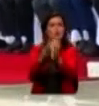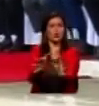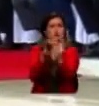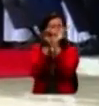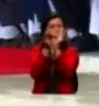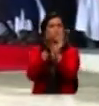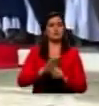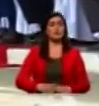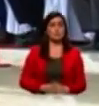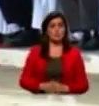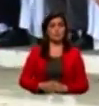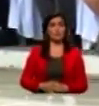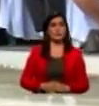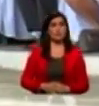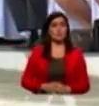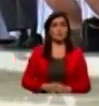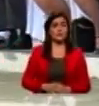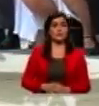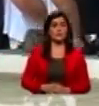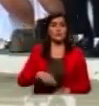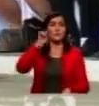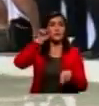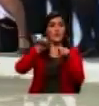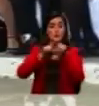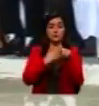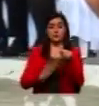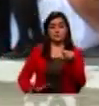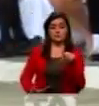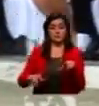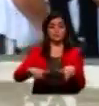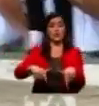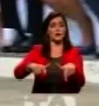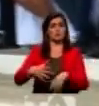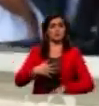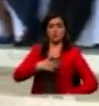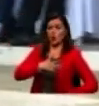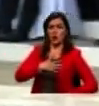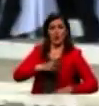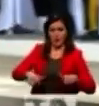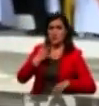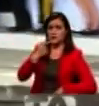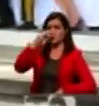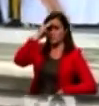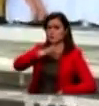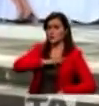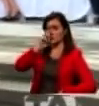a la línea de acción del presidente Lenín Moreno, que de su lado ha dicho respetará a Fuerzas